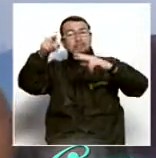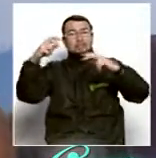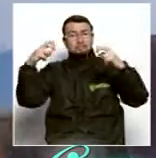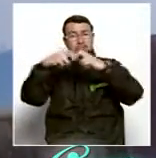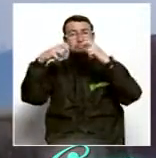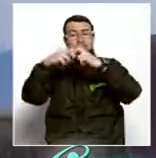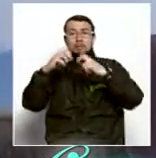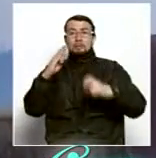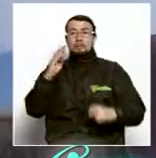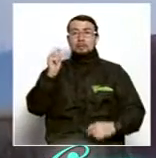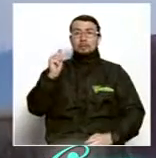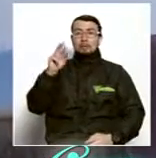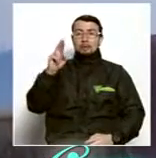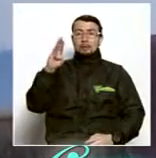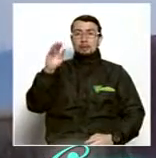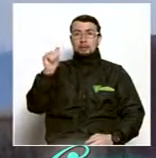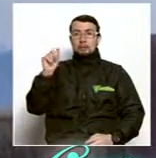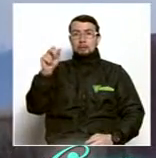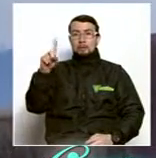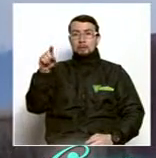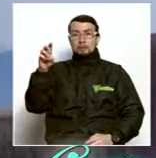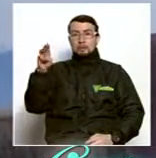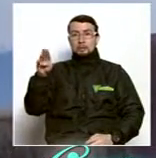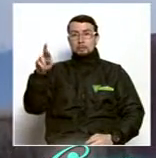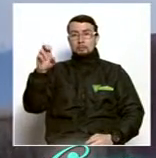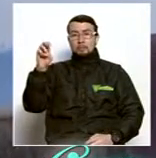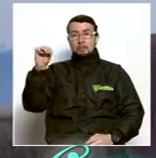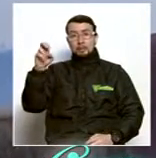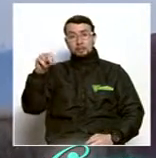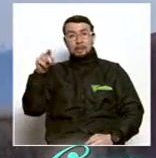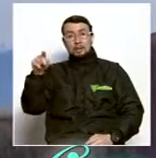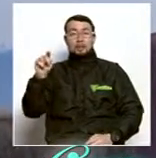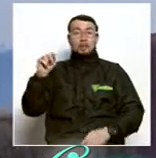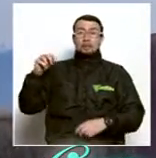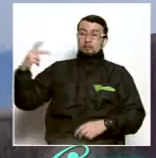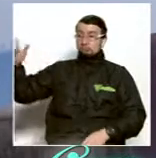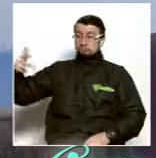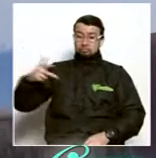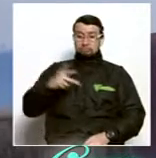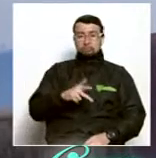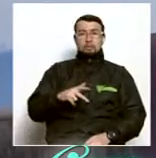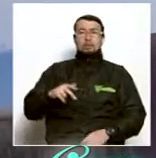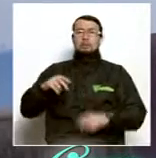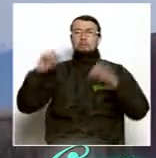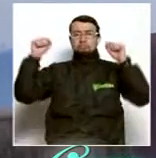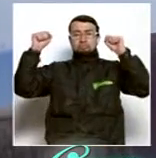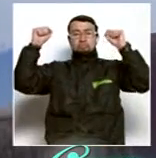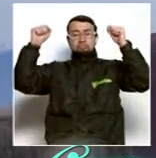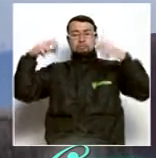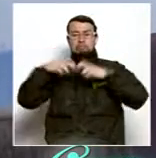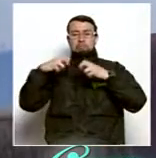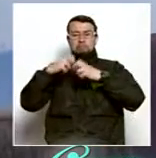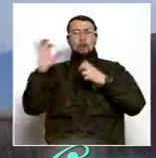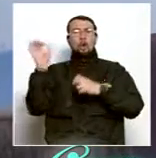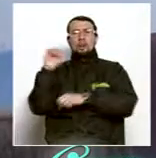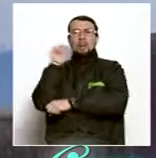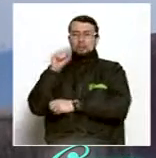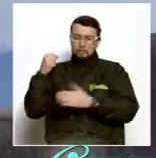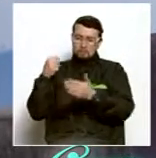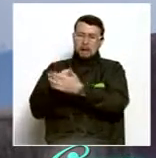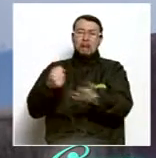que desplazan monos que terminan siendo atropellados en la autopista del café o electrocutados en una cuerda de alta tensión,